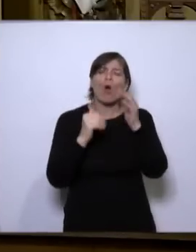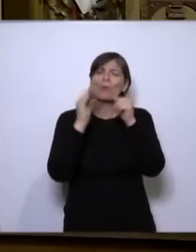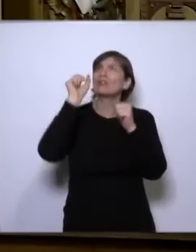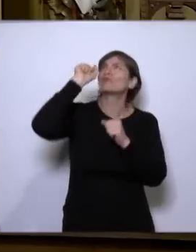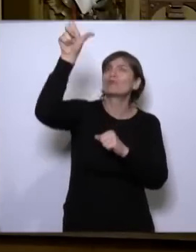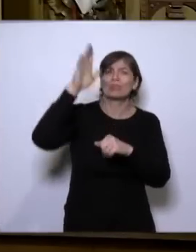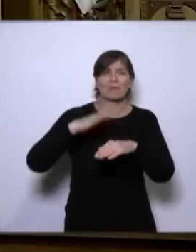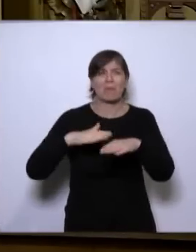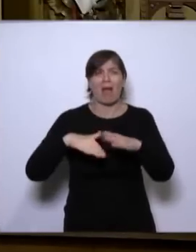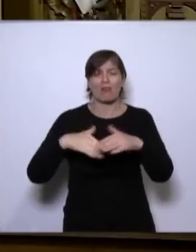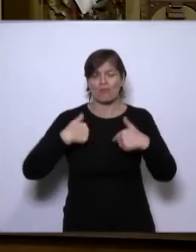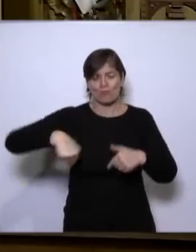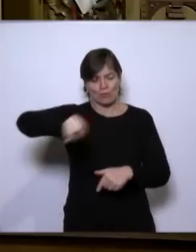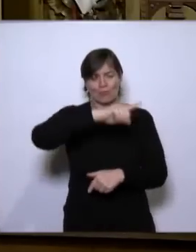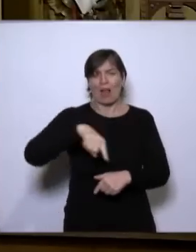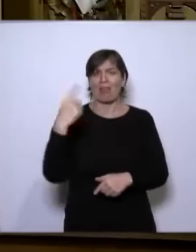manos.